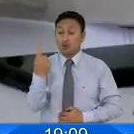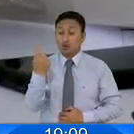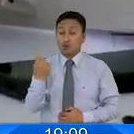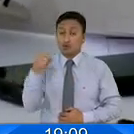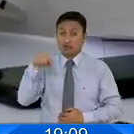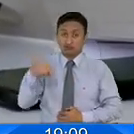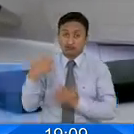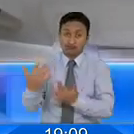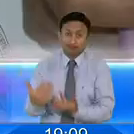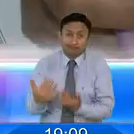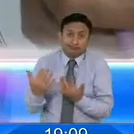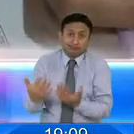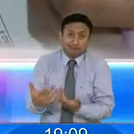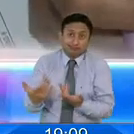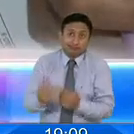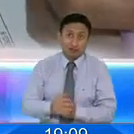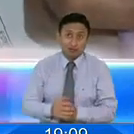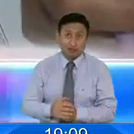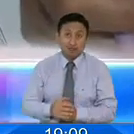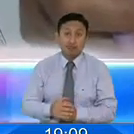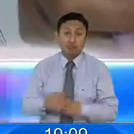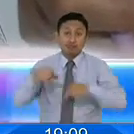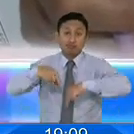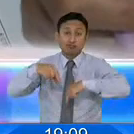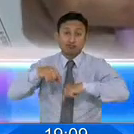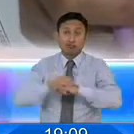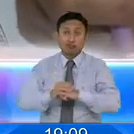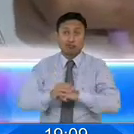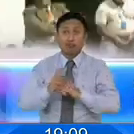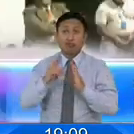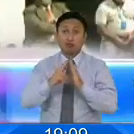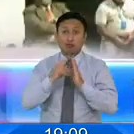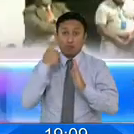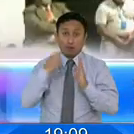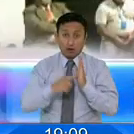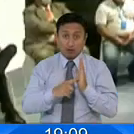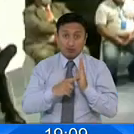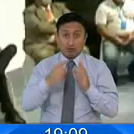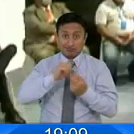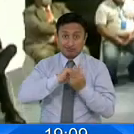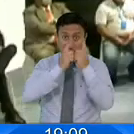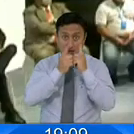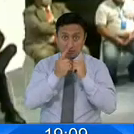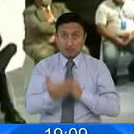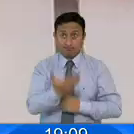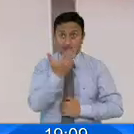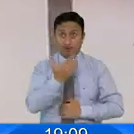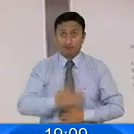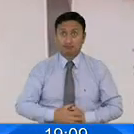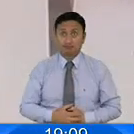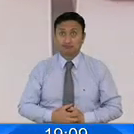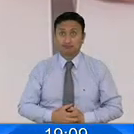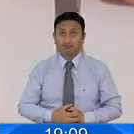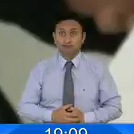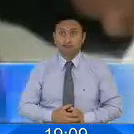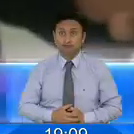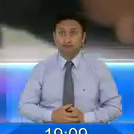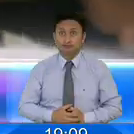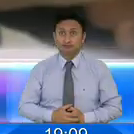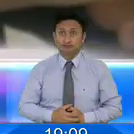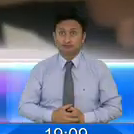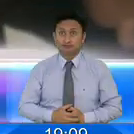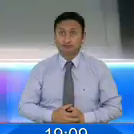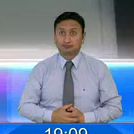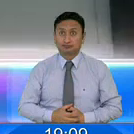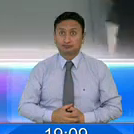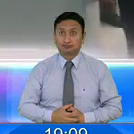su confirmación. Con plazo de subsanación de requisitos están la Alianza Unión por la Esperanza, Libertades Pueblo, Movimiento